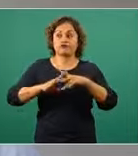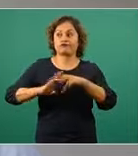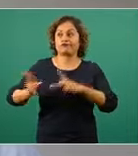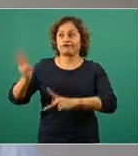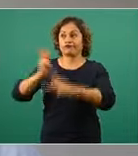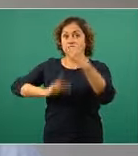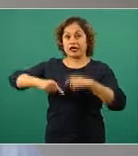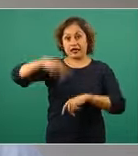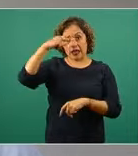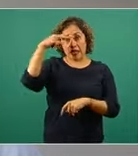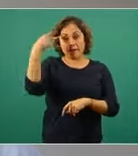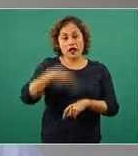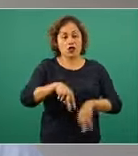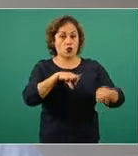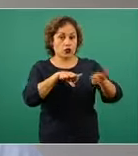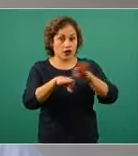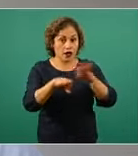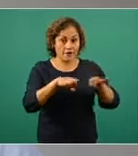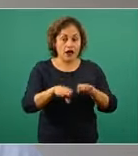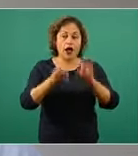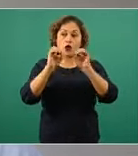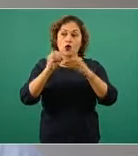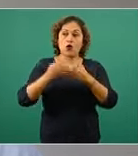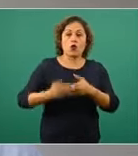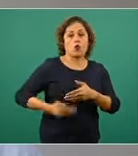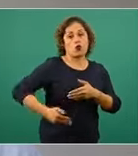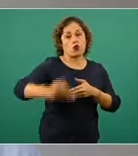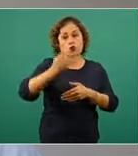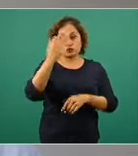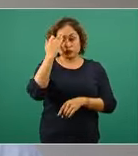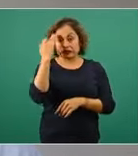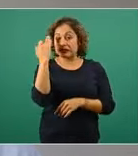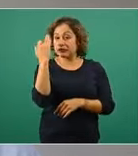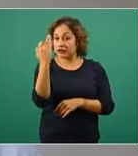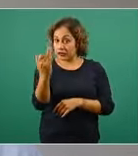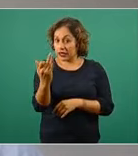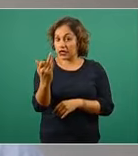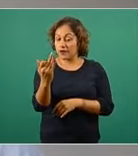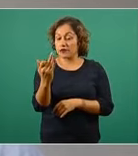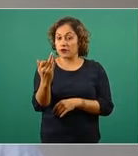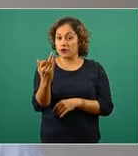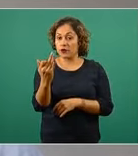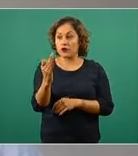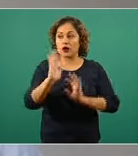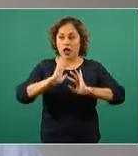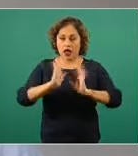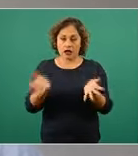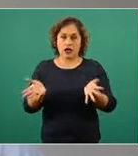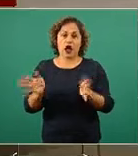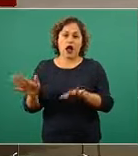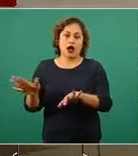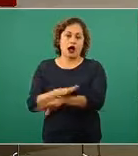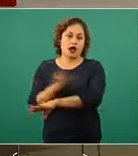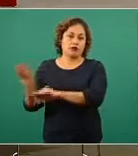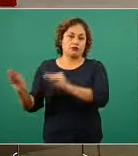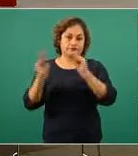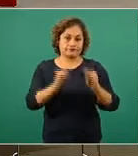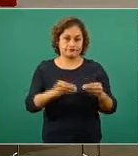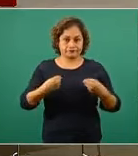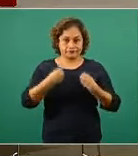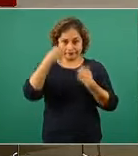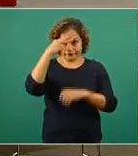actividades permanentes que van a requerir de estar vivir, radicar en el país, y que por lo tanto